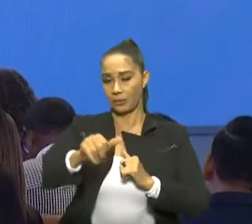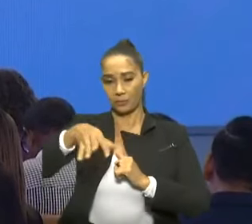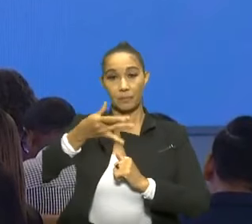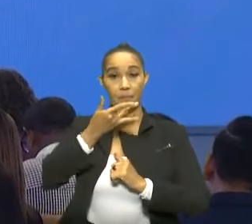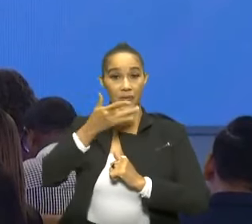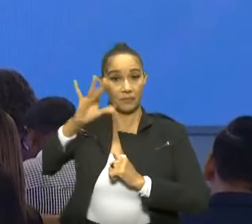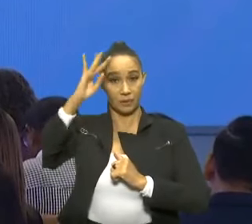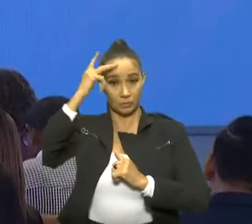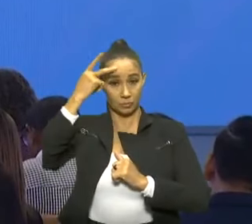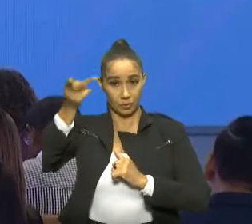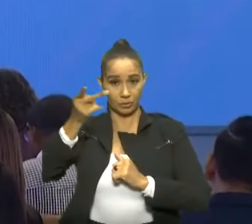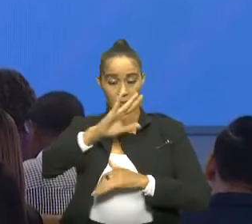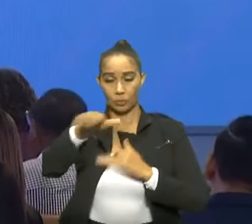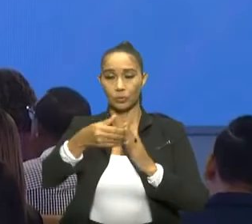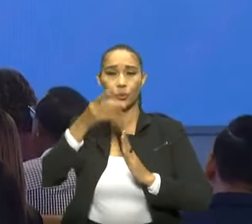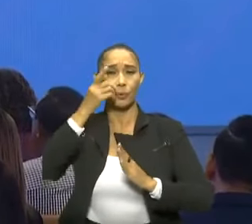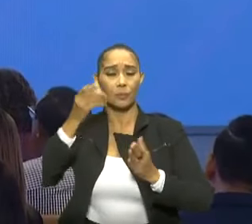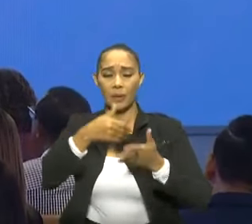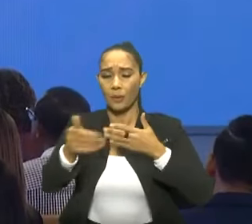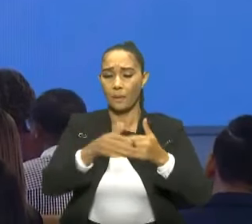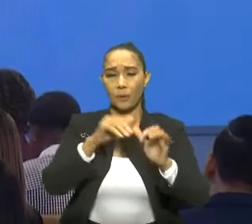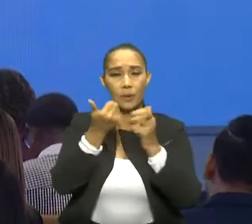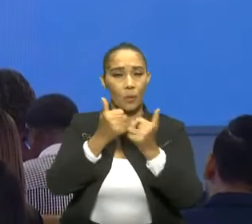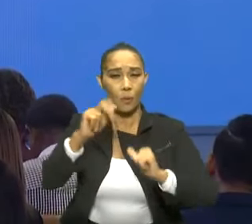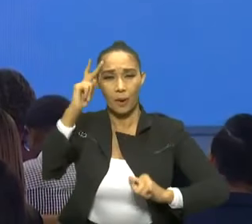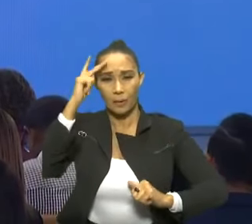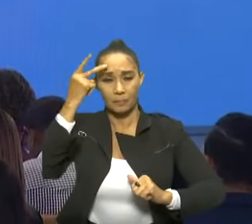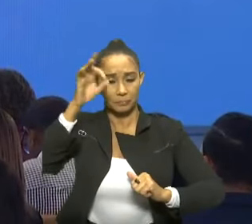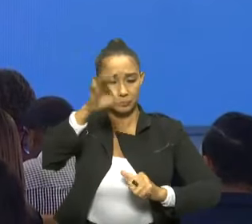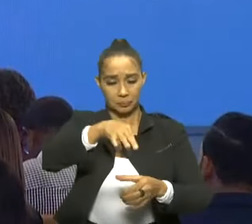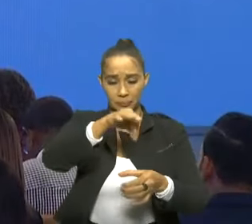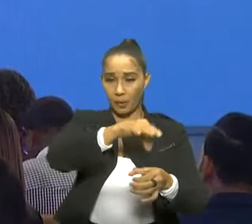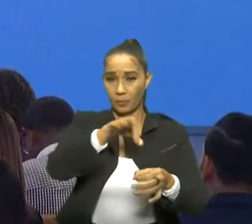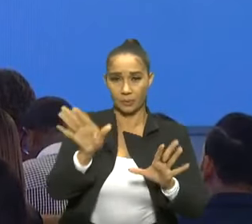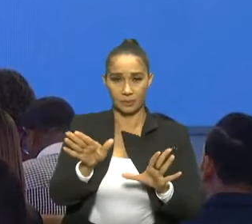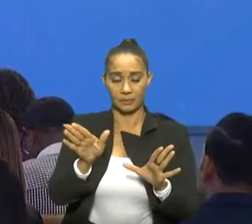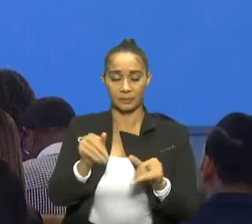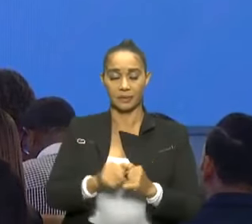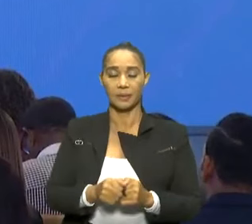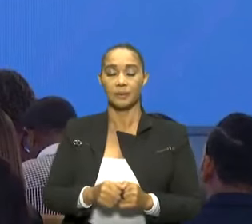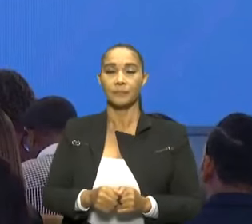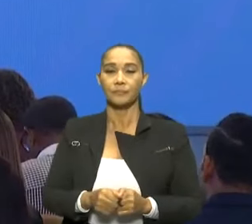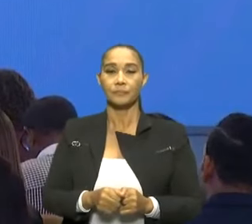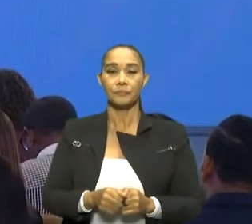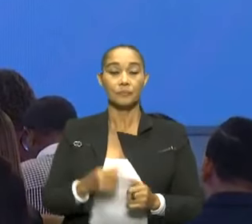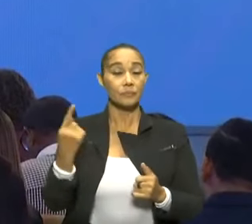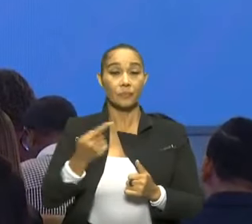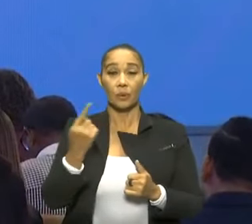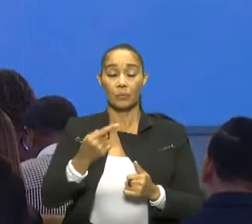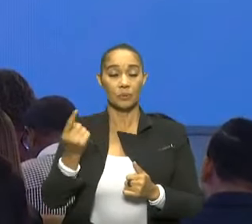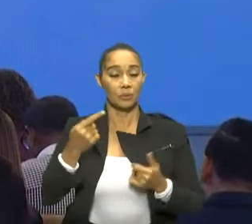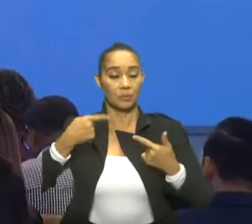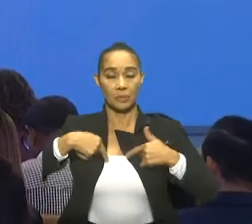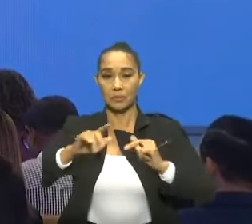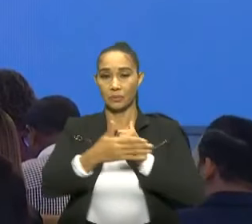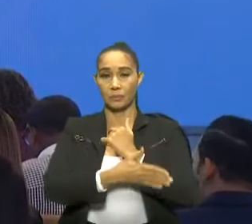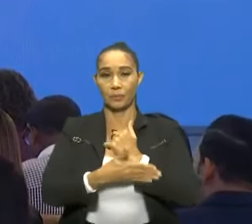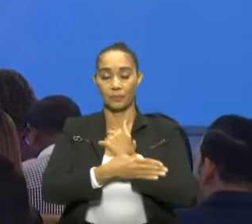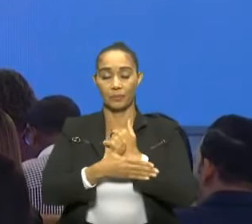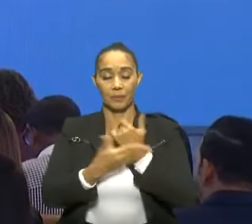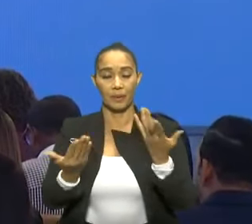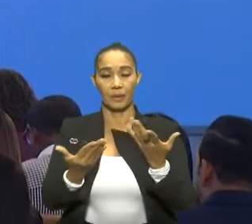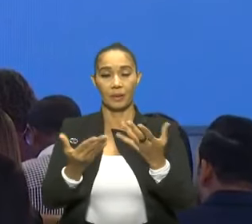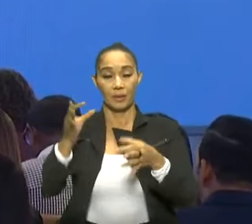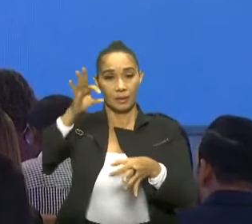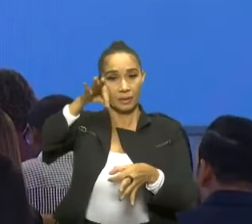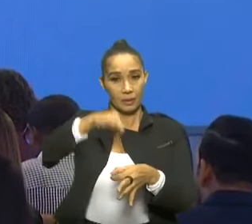que queremos es que vayan todos los dominicanos, no importa el partido político que sea, que vayan todos a votar. Y como siempre ha sido, este es un país que